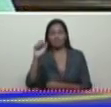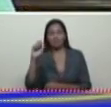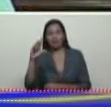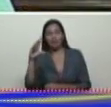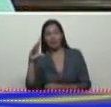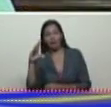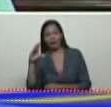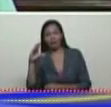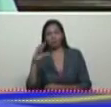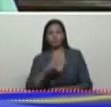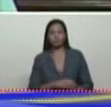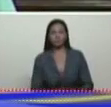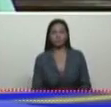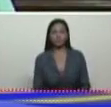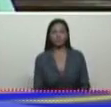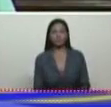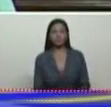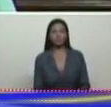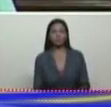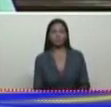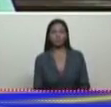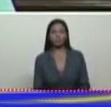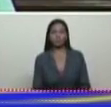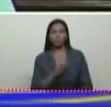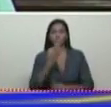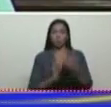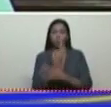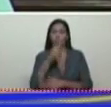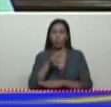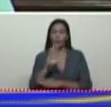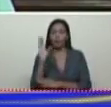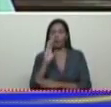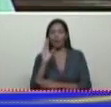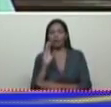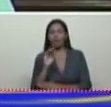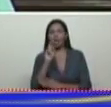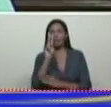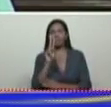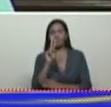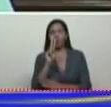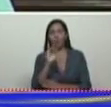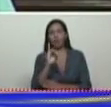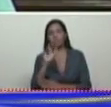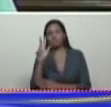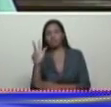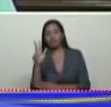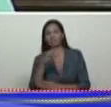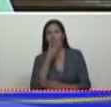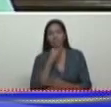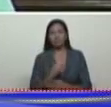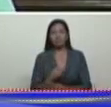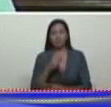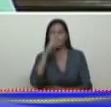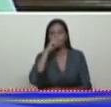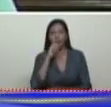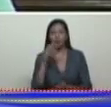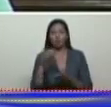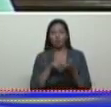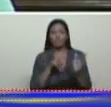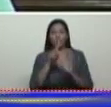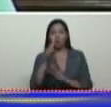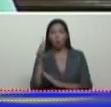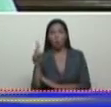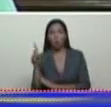la CELAC, que se fundó aquí en Caracas el 2 y 3 de diciembre del año 2011.